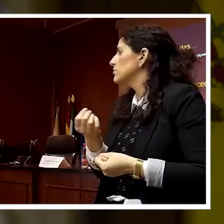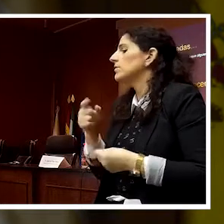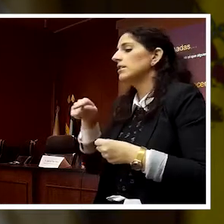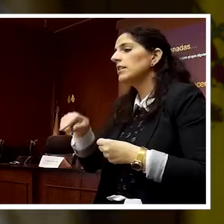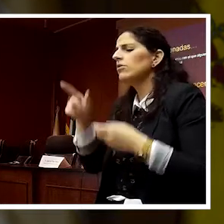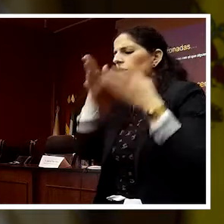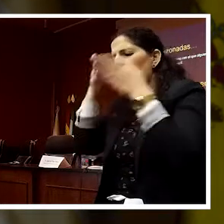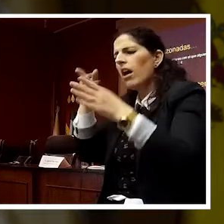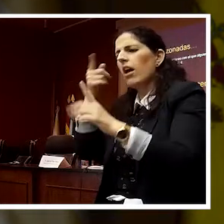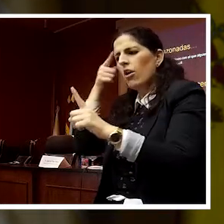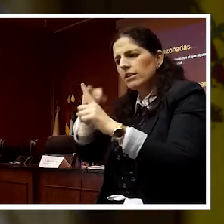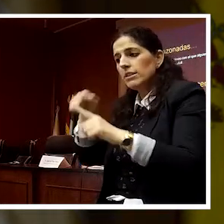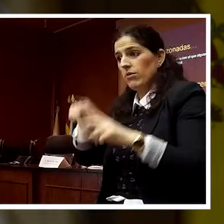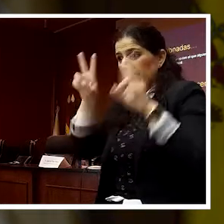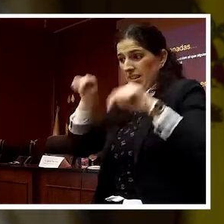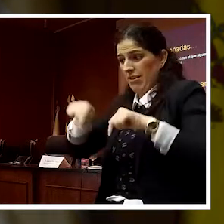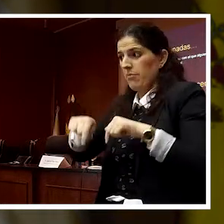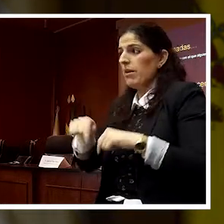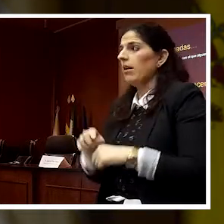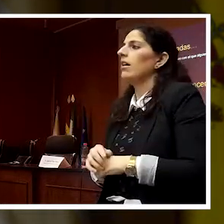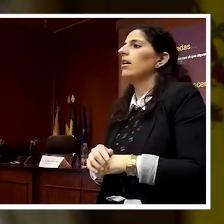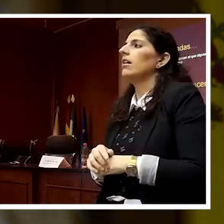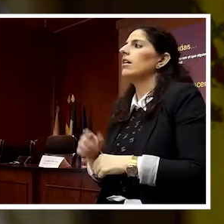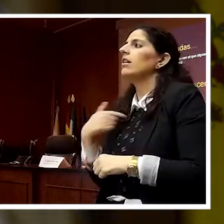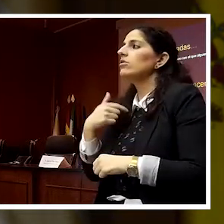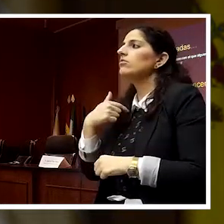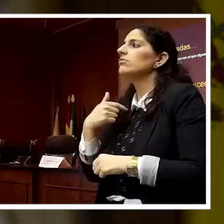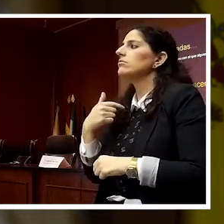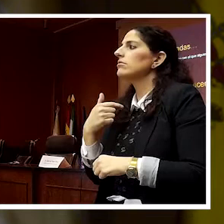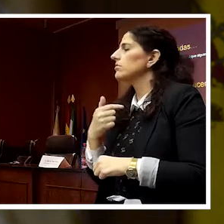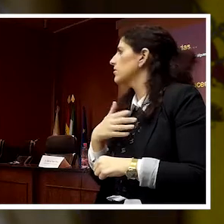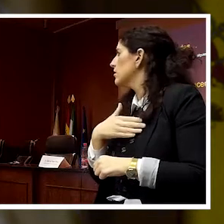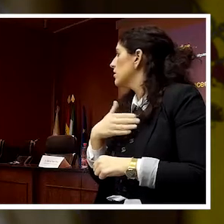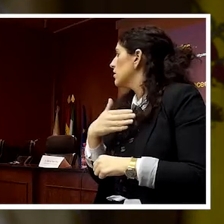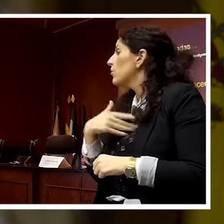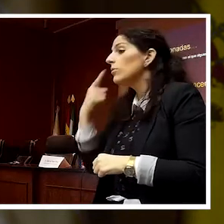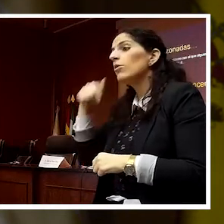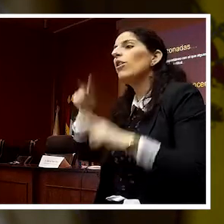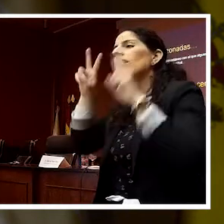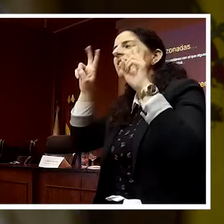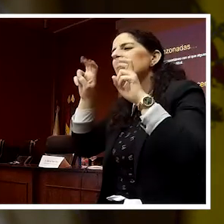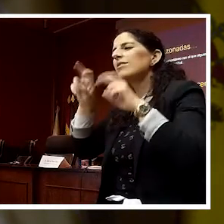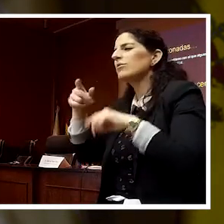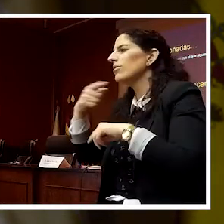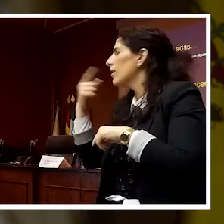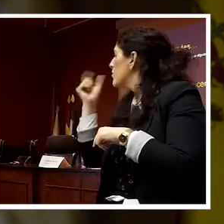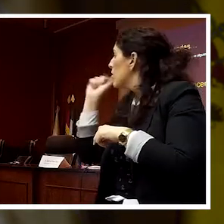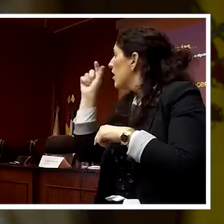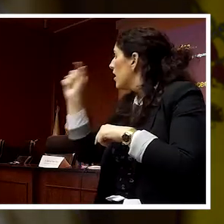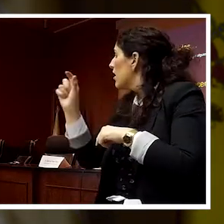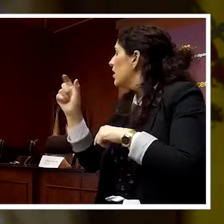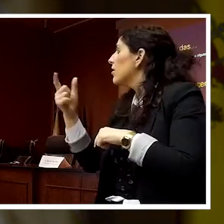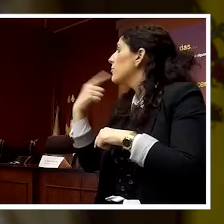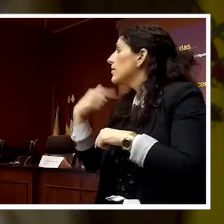de centrarnos en el tema que nos ocupa, pues me gustó el título que la doctora Muñoz